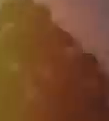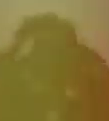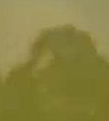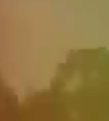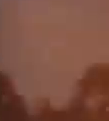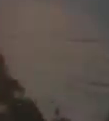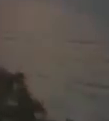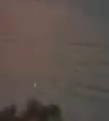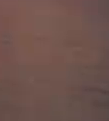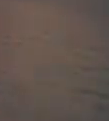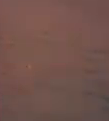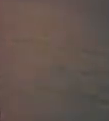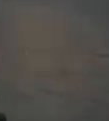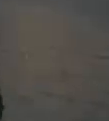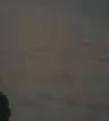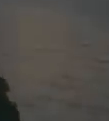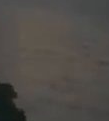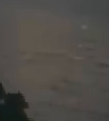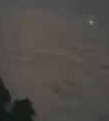bueno.